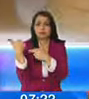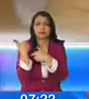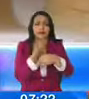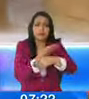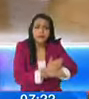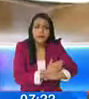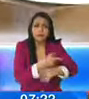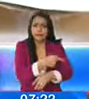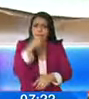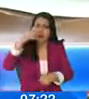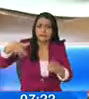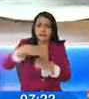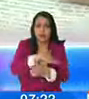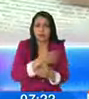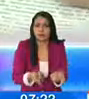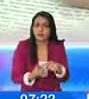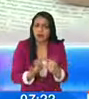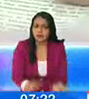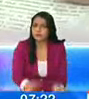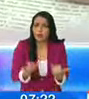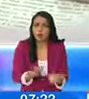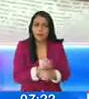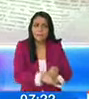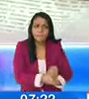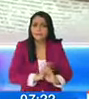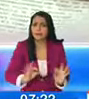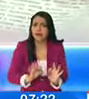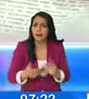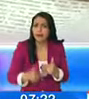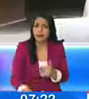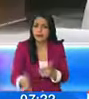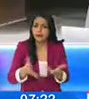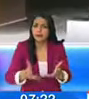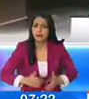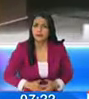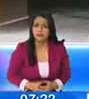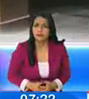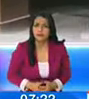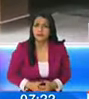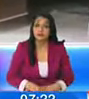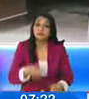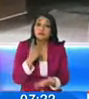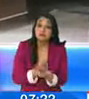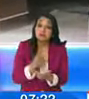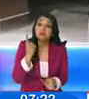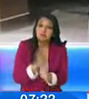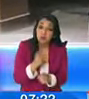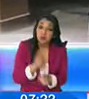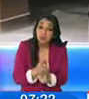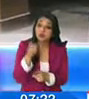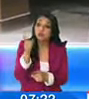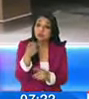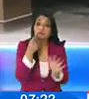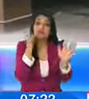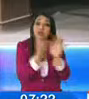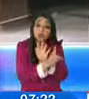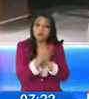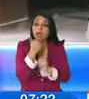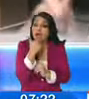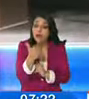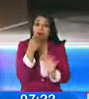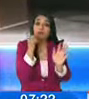estos casos, pero que hasta ahora no se ha hecho nada desde esta entidad. Y por lo tanto, si es que no presenta acusación